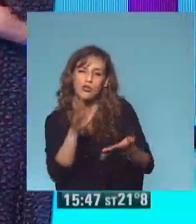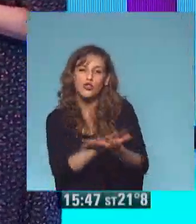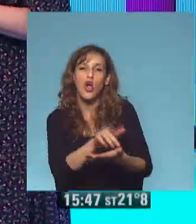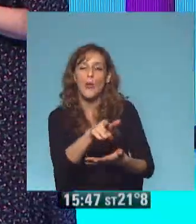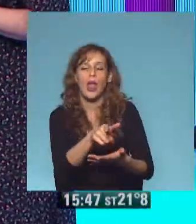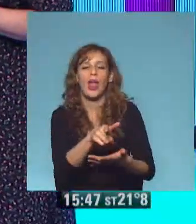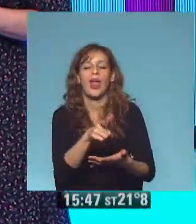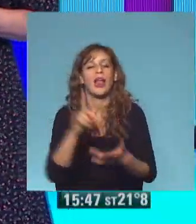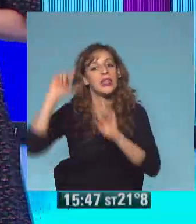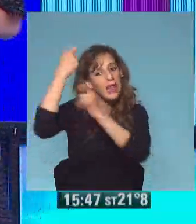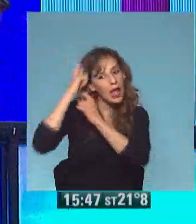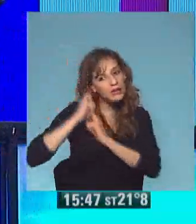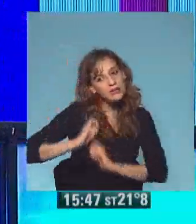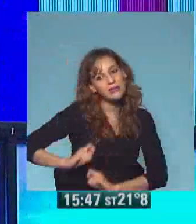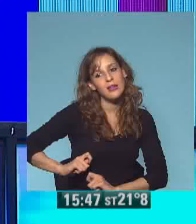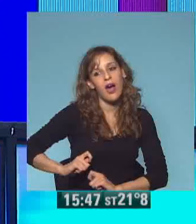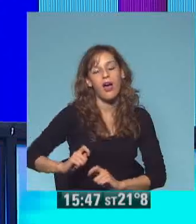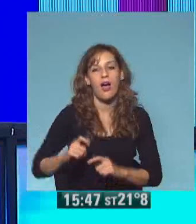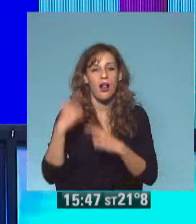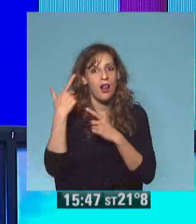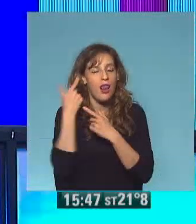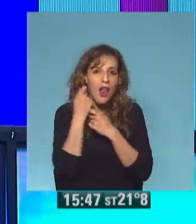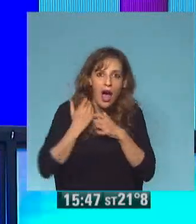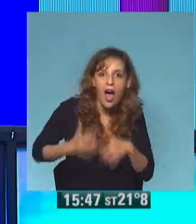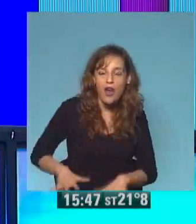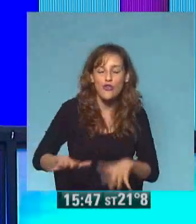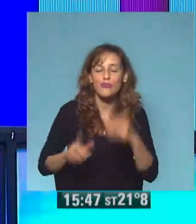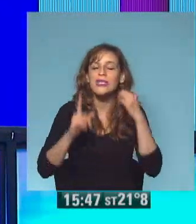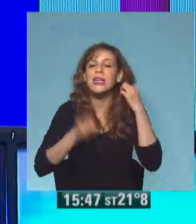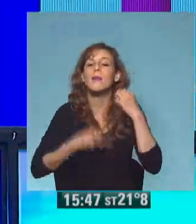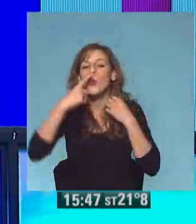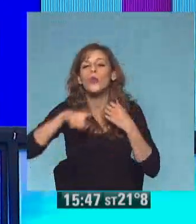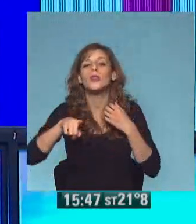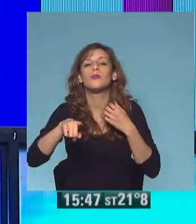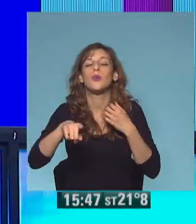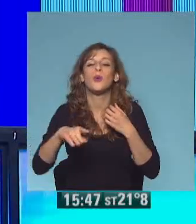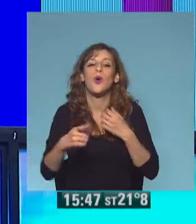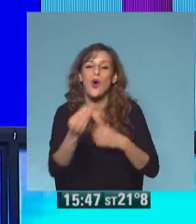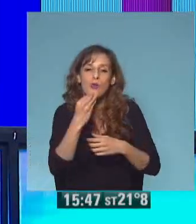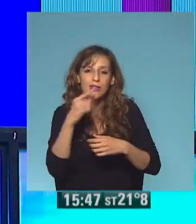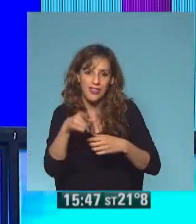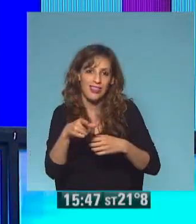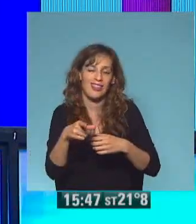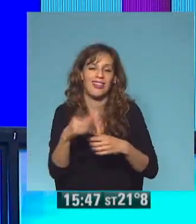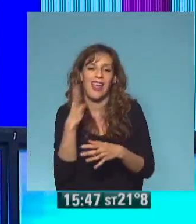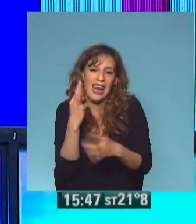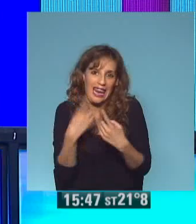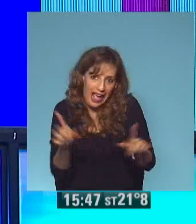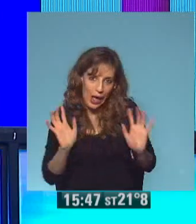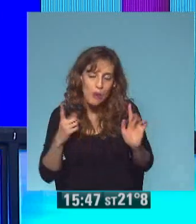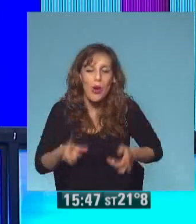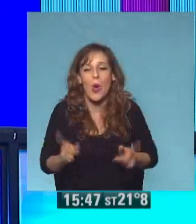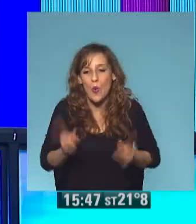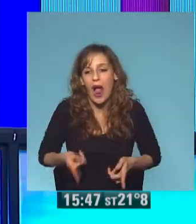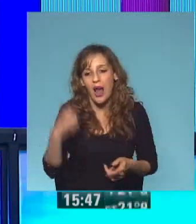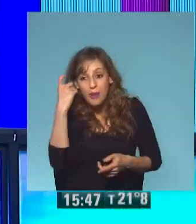y por último hicimos un picnic, un poco extraño, pero para conocer los materiales líquidos y los materiales sólidos,